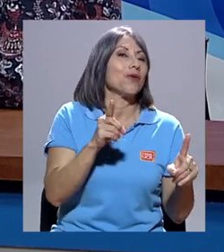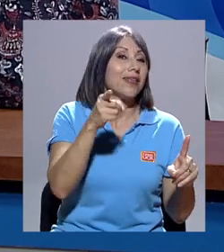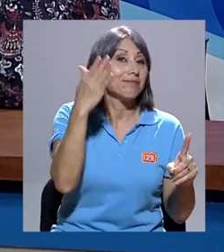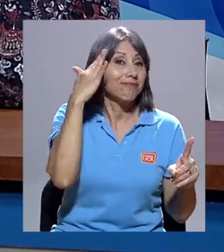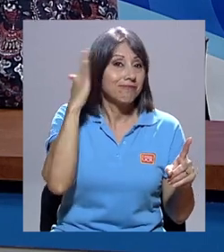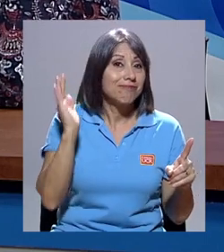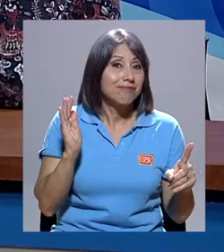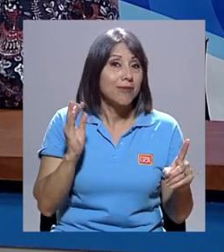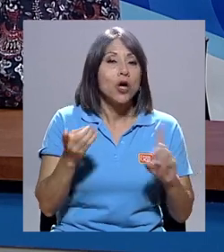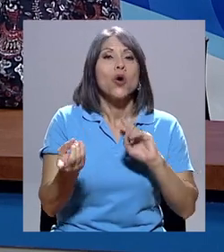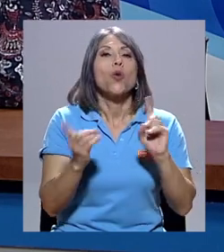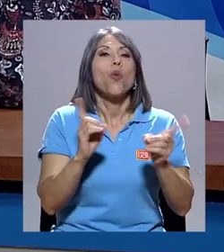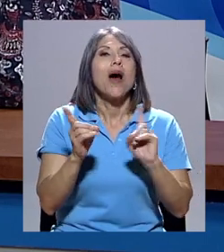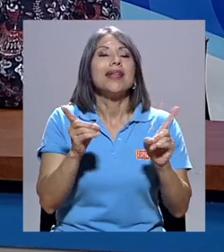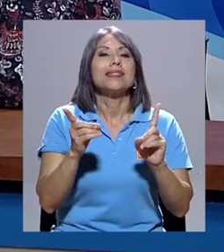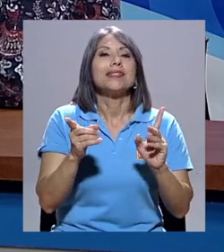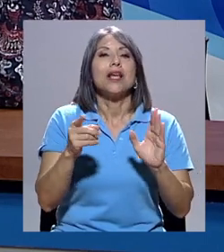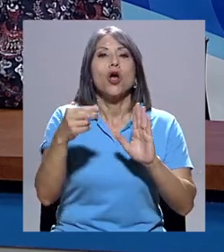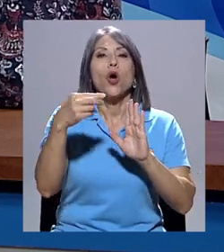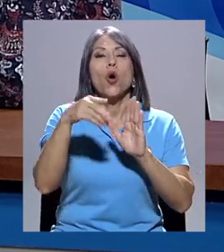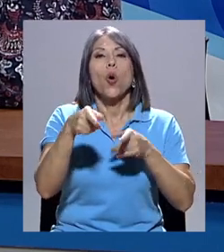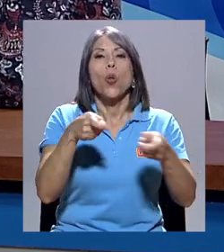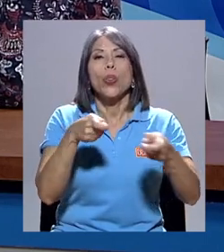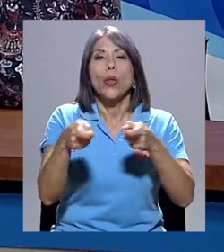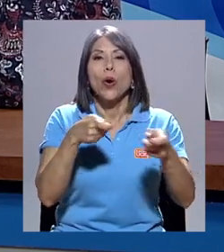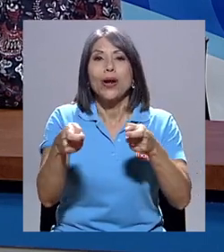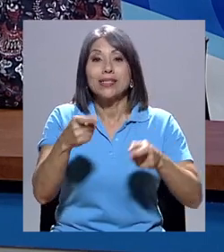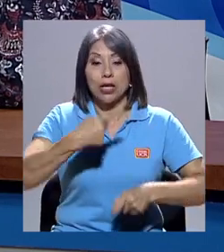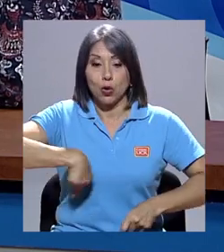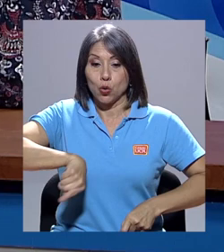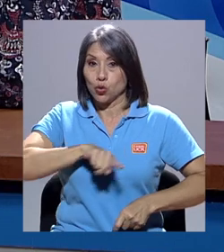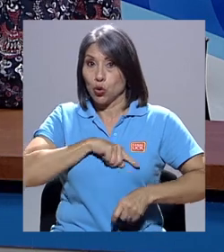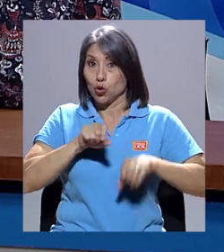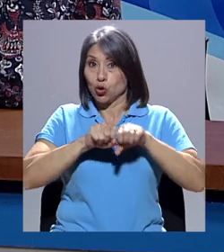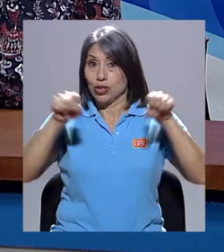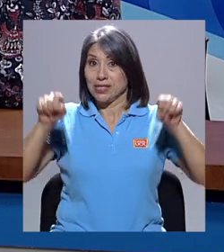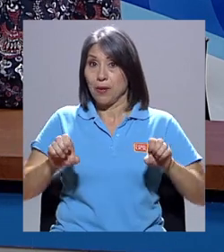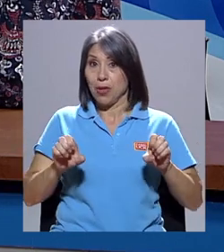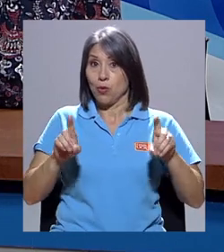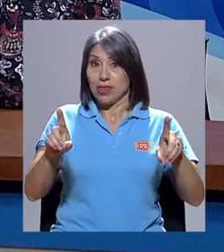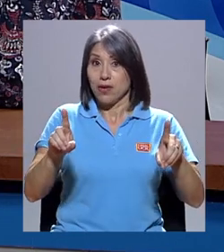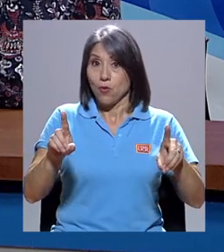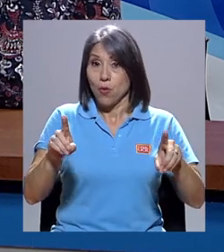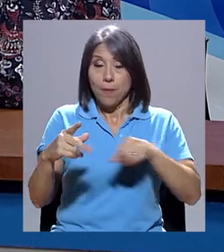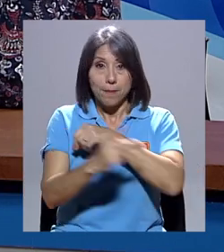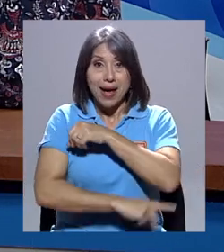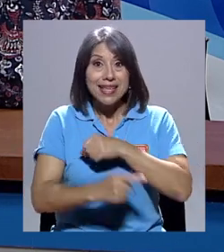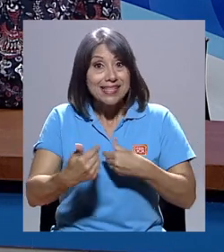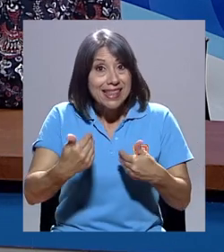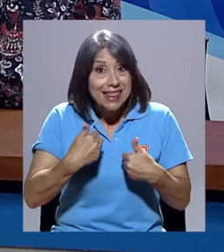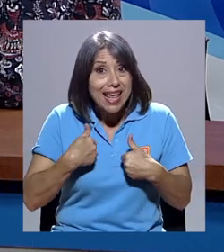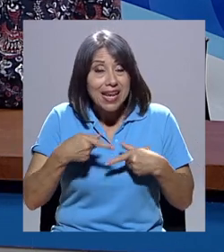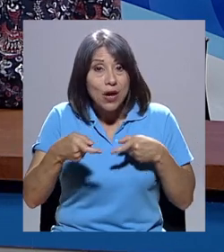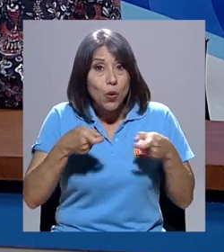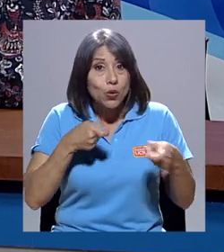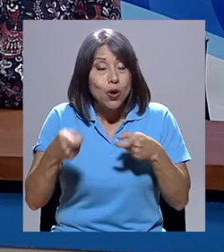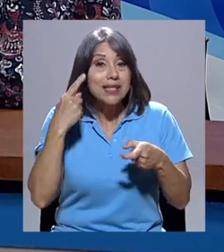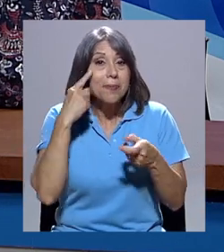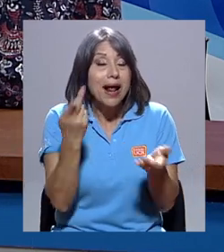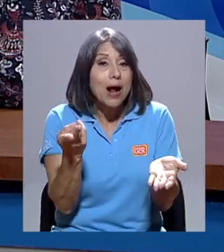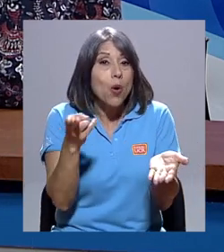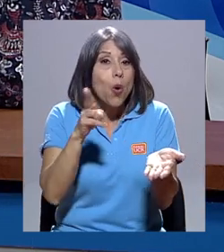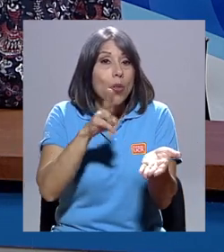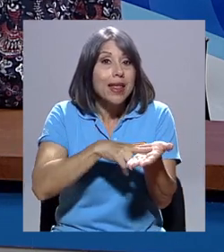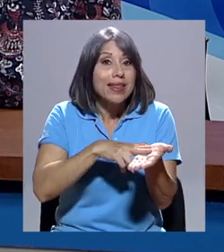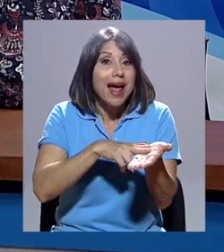nos tenemos nosotros como sistema como país tenemos controles para contratar y para tener perfiles docentes de alto